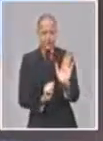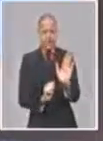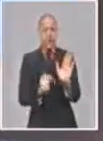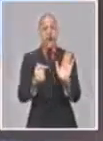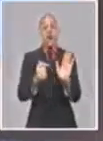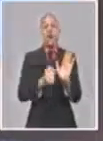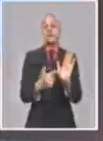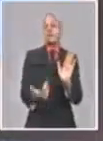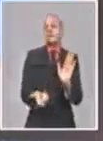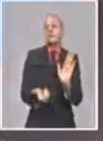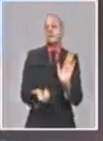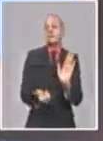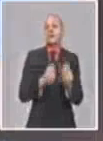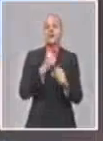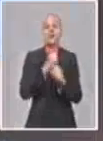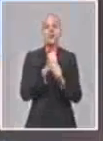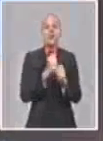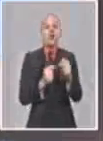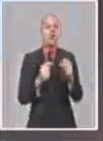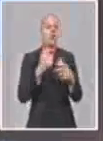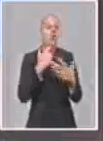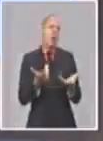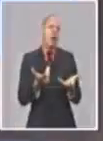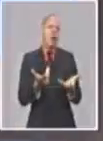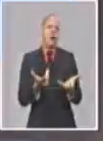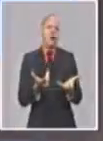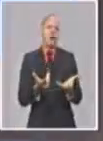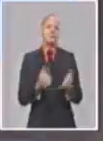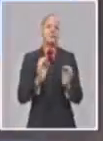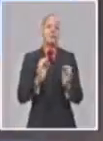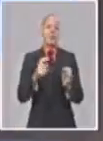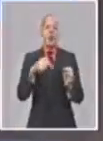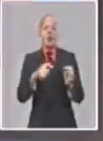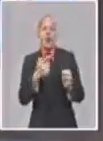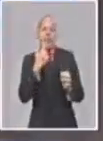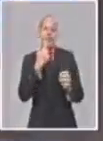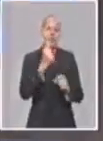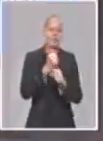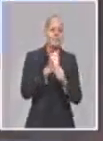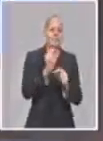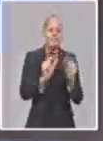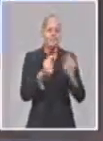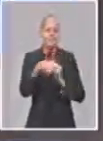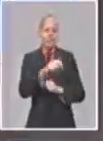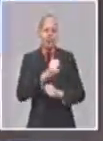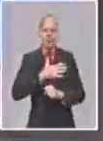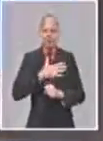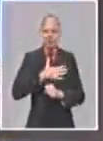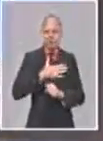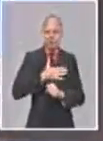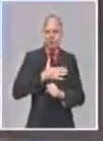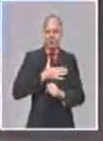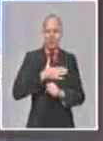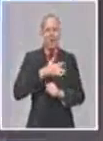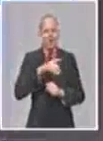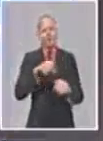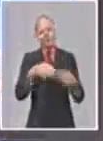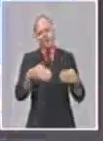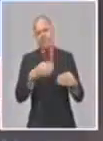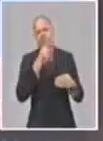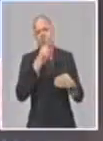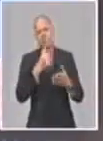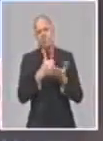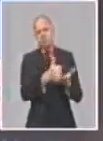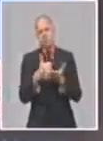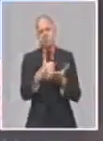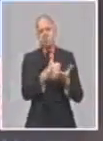es trabajar en la transformación, en la ampliación y flexibilización del trabajo por cuenta propia, a partir de transformar lo que